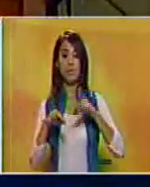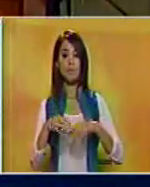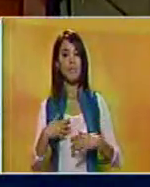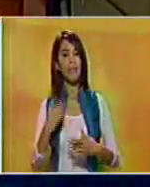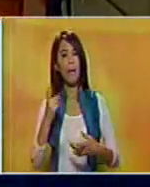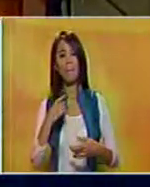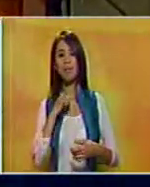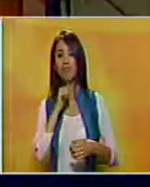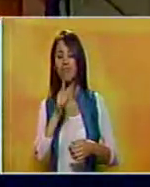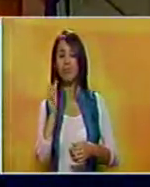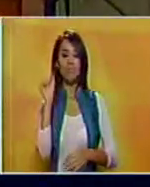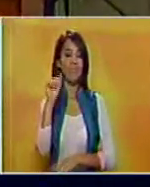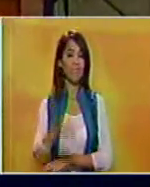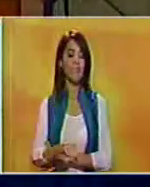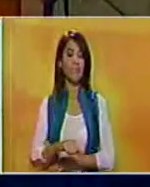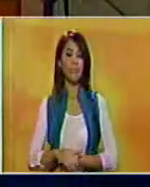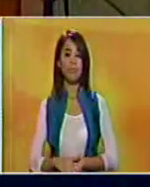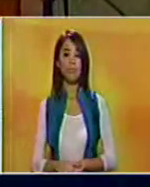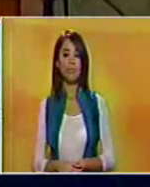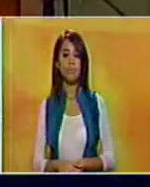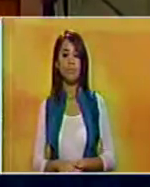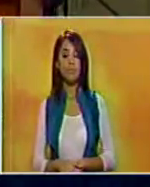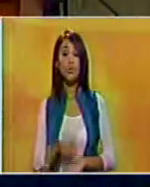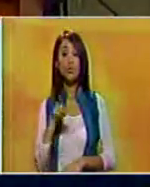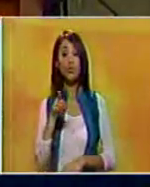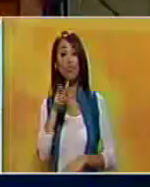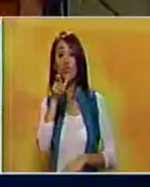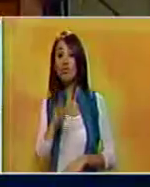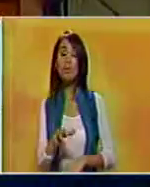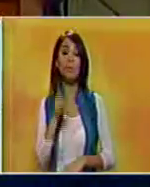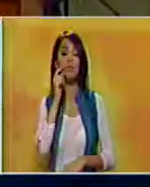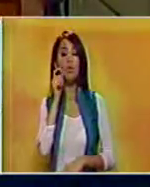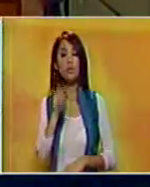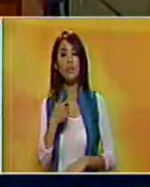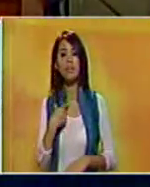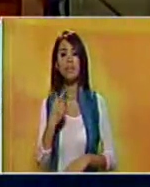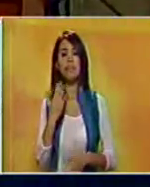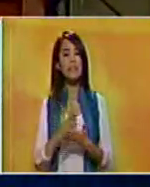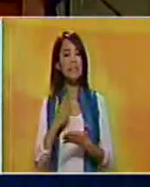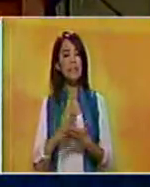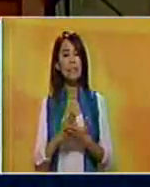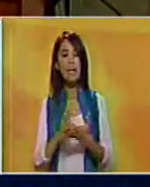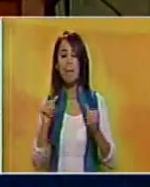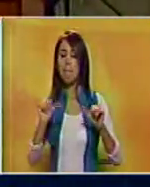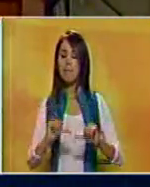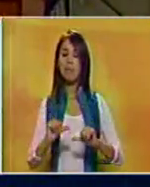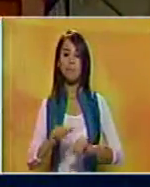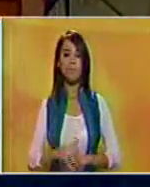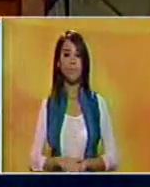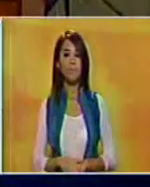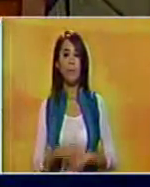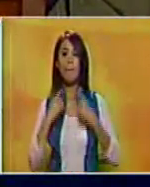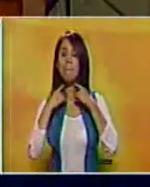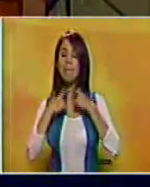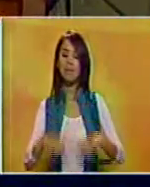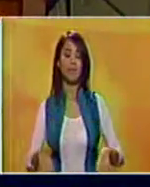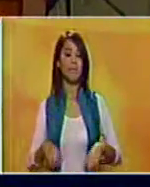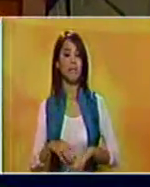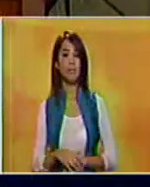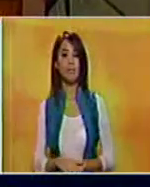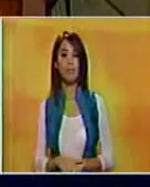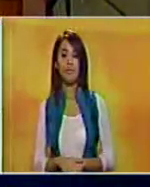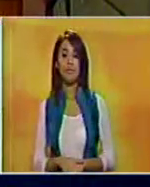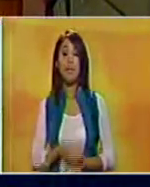pierdes. Por cada lado que veas, Mr. Robinson, siempre pierdes. Venezuela es una democracia, ejemplo para el